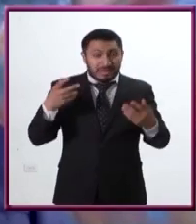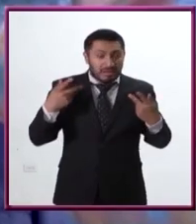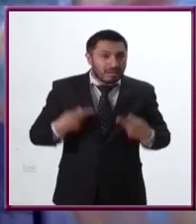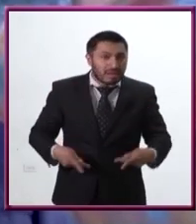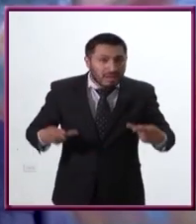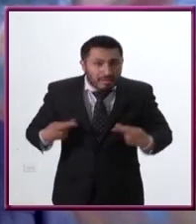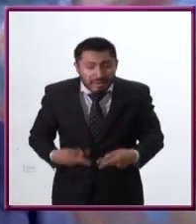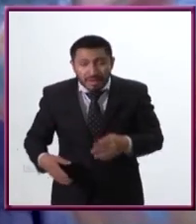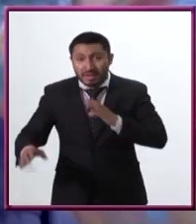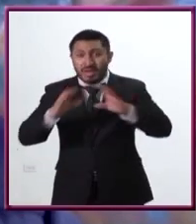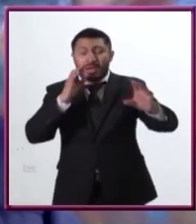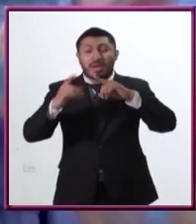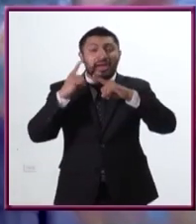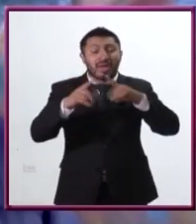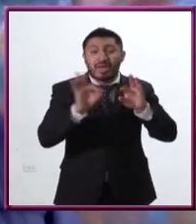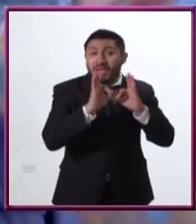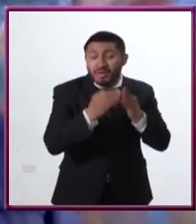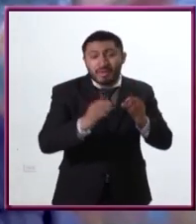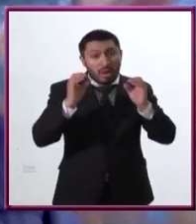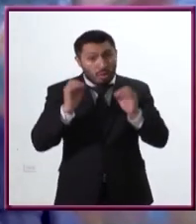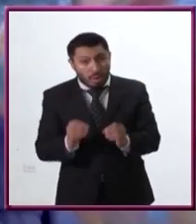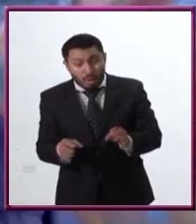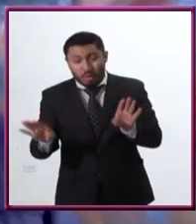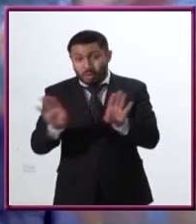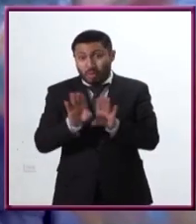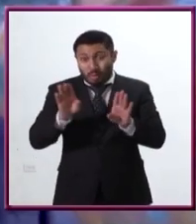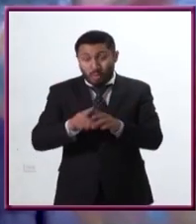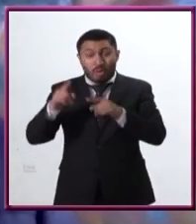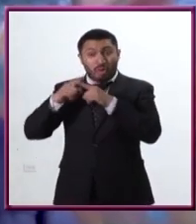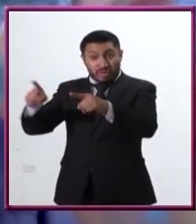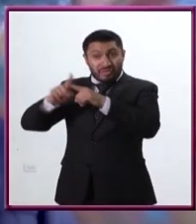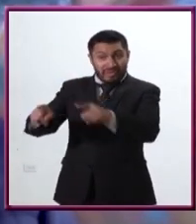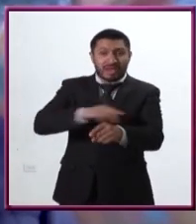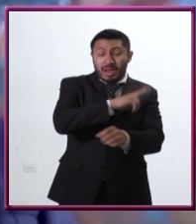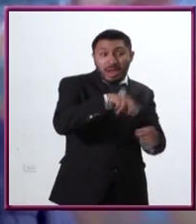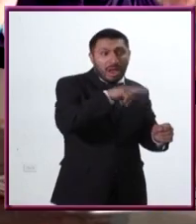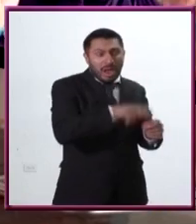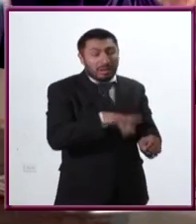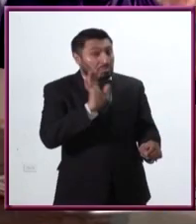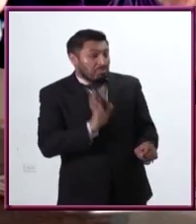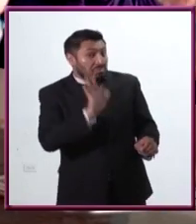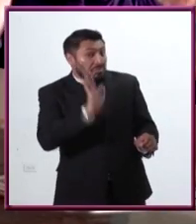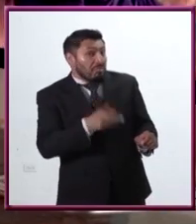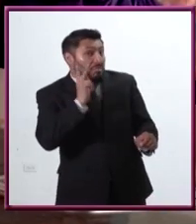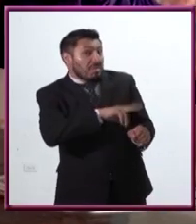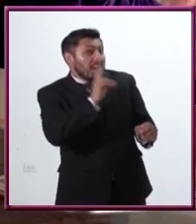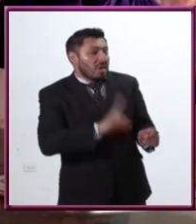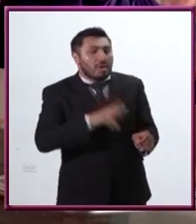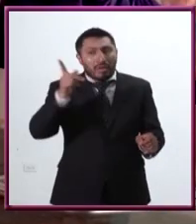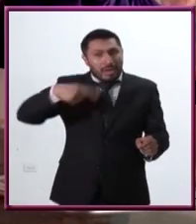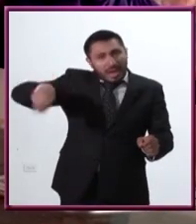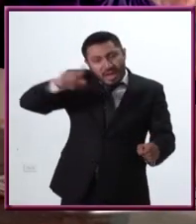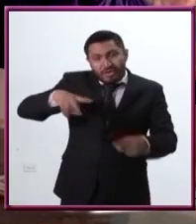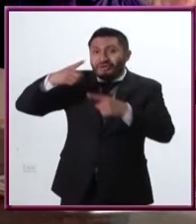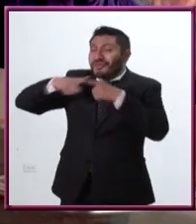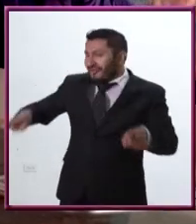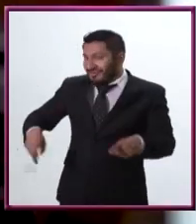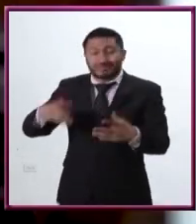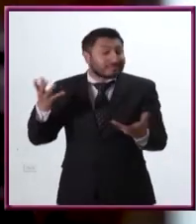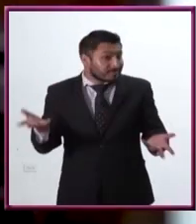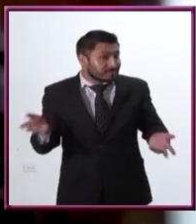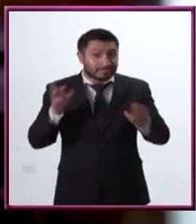comporten de manera distinta, ojo, distinta a lo que muchos se considera normal, que habrá que definir entonces el concepto de